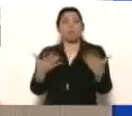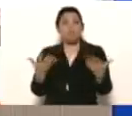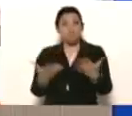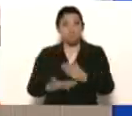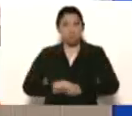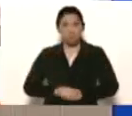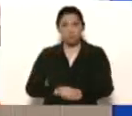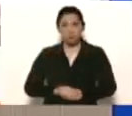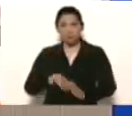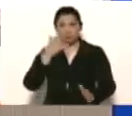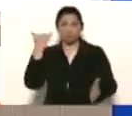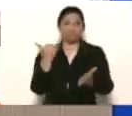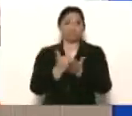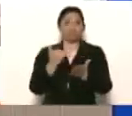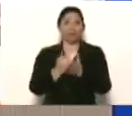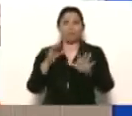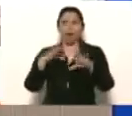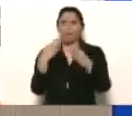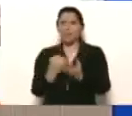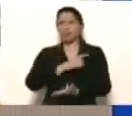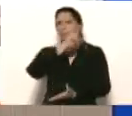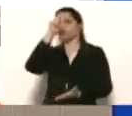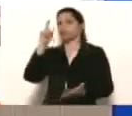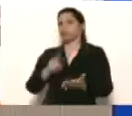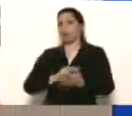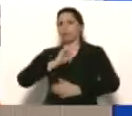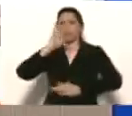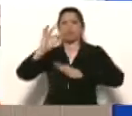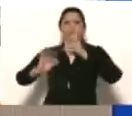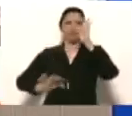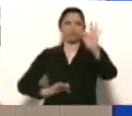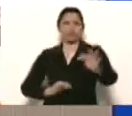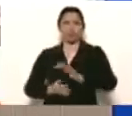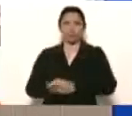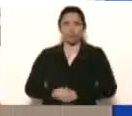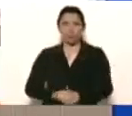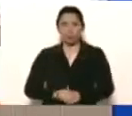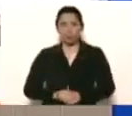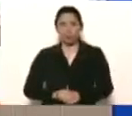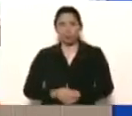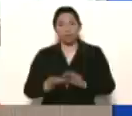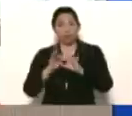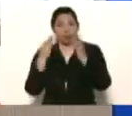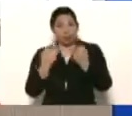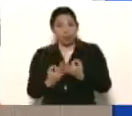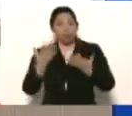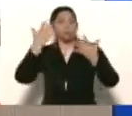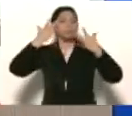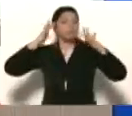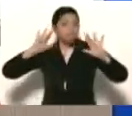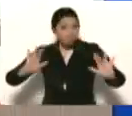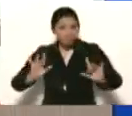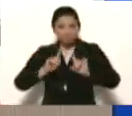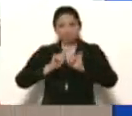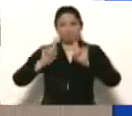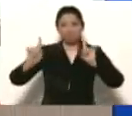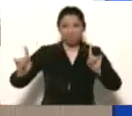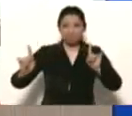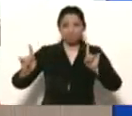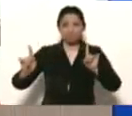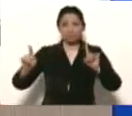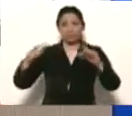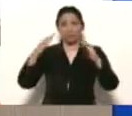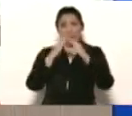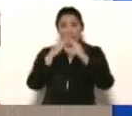notaban familias enteras infectadas contagiadas por un familiar que supuestamente estaba aislado en una